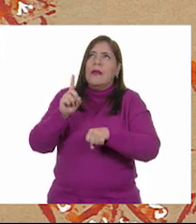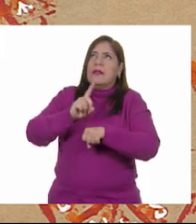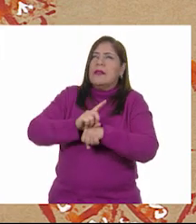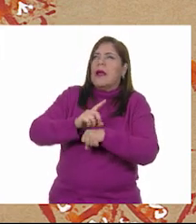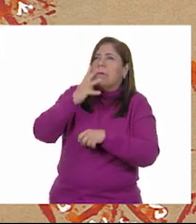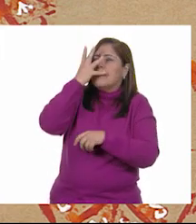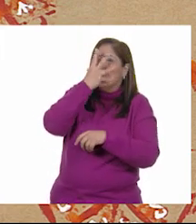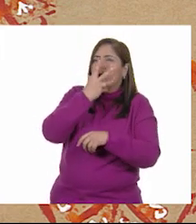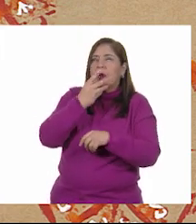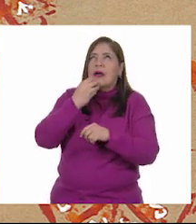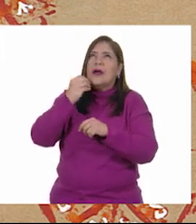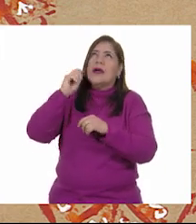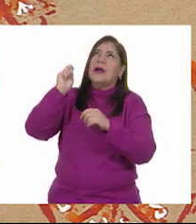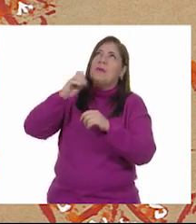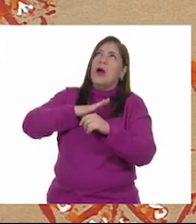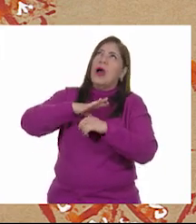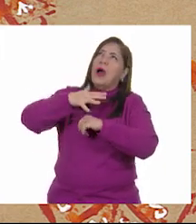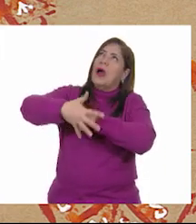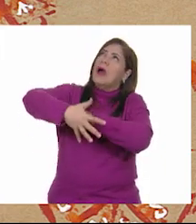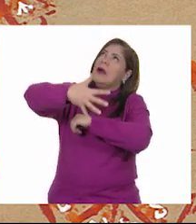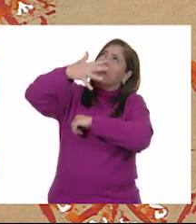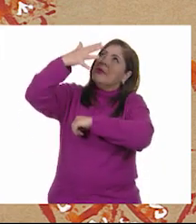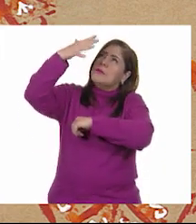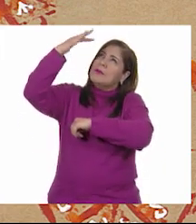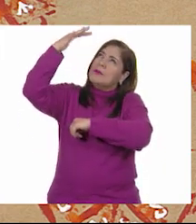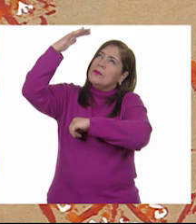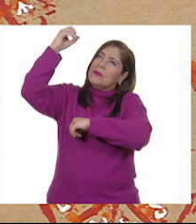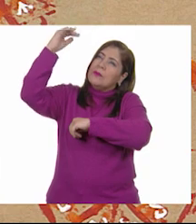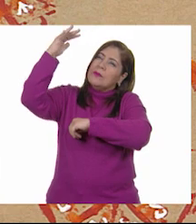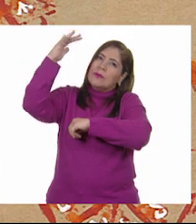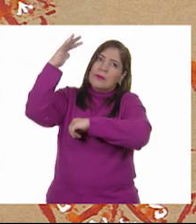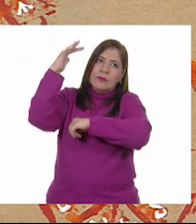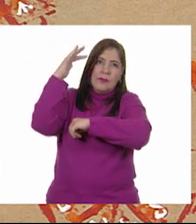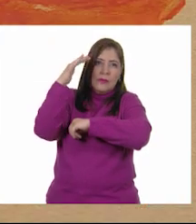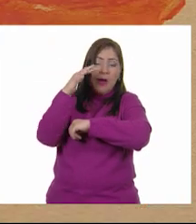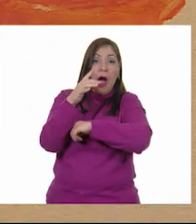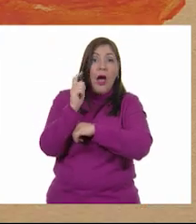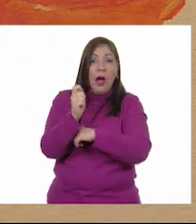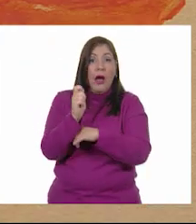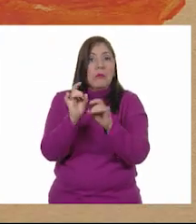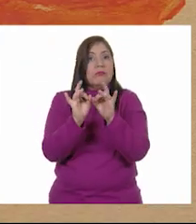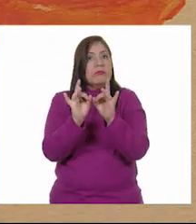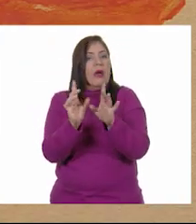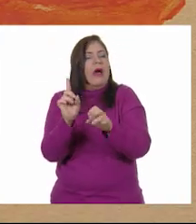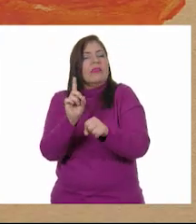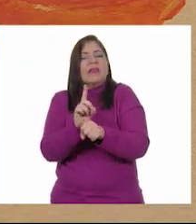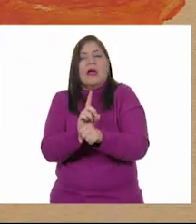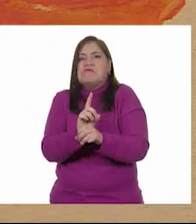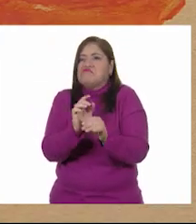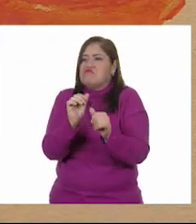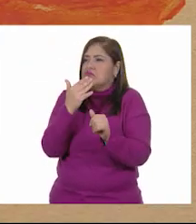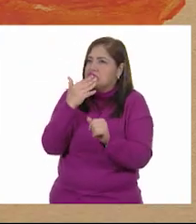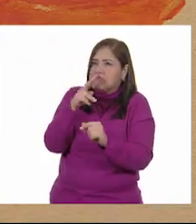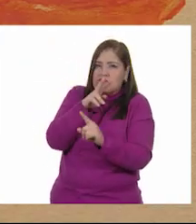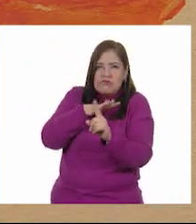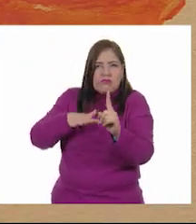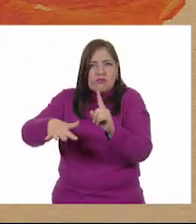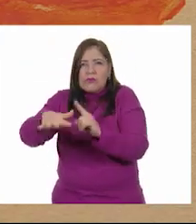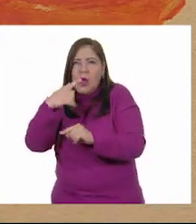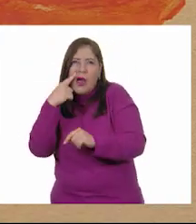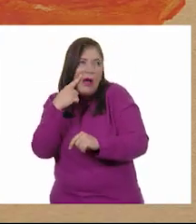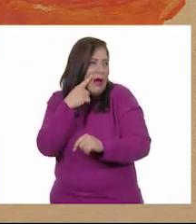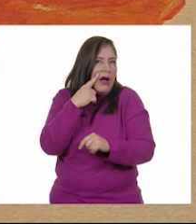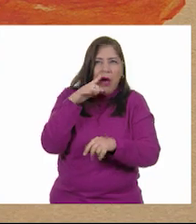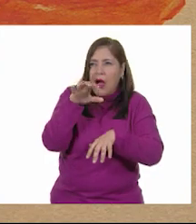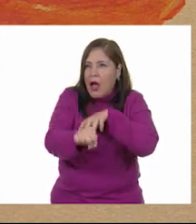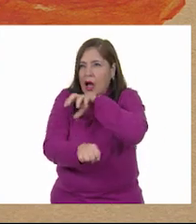sol brillaba alto. Un excelente día para salir a buscar animales.